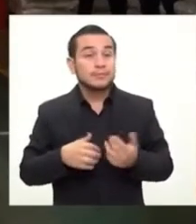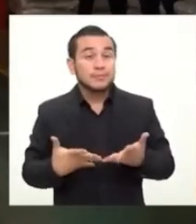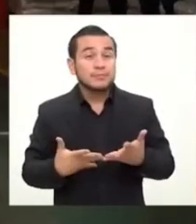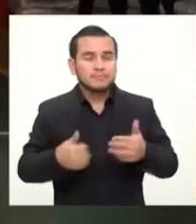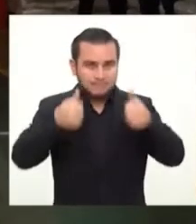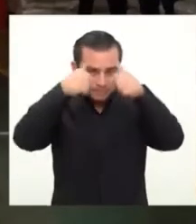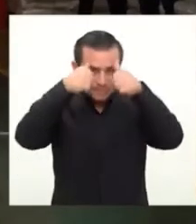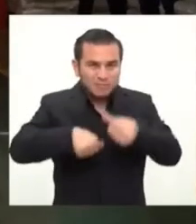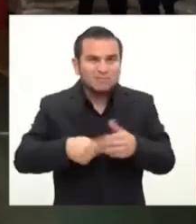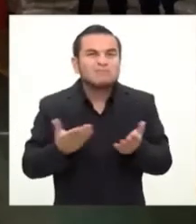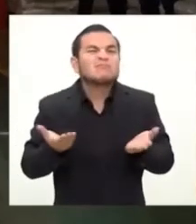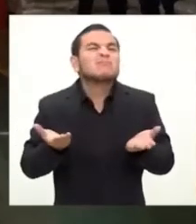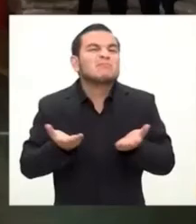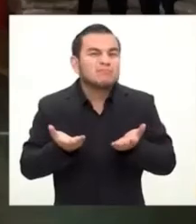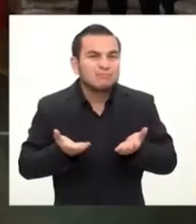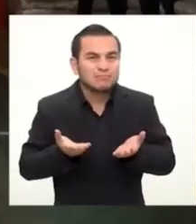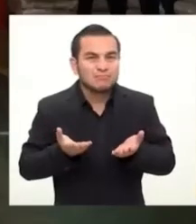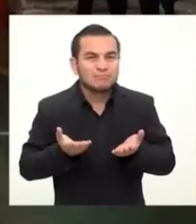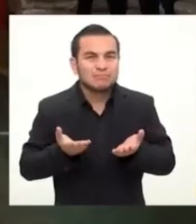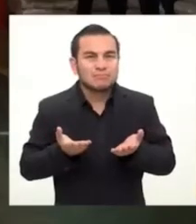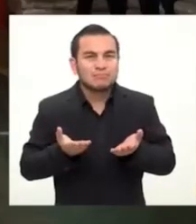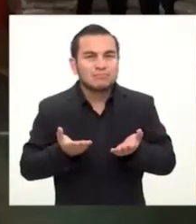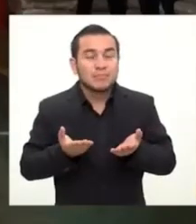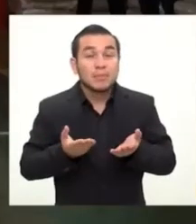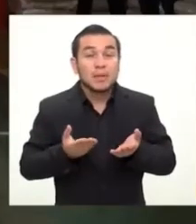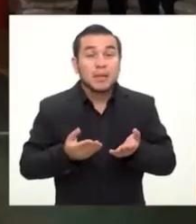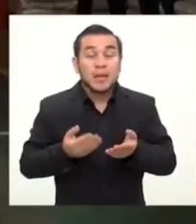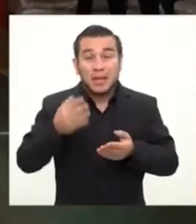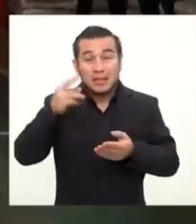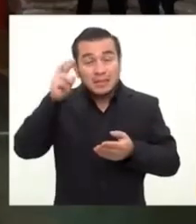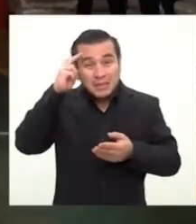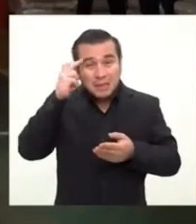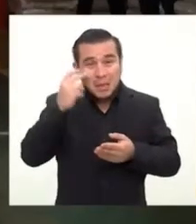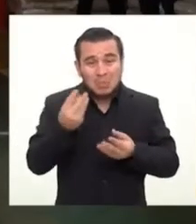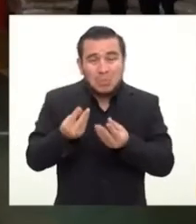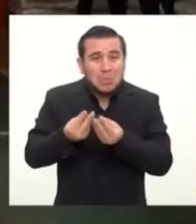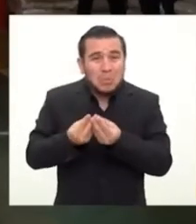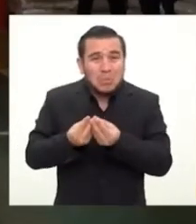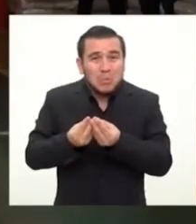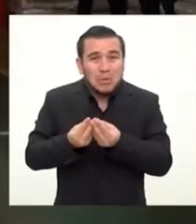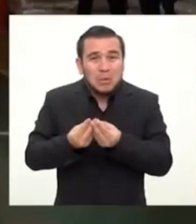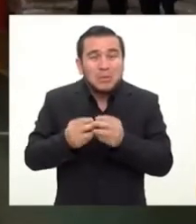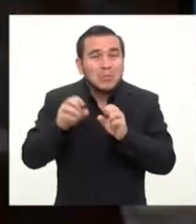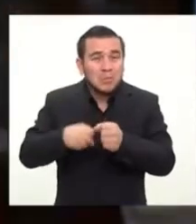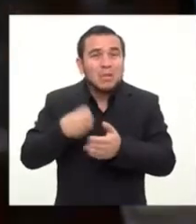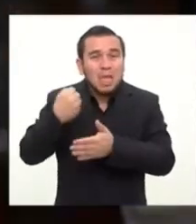un entendimiento que es lo que con lo poco que nos han dejado